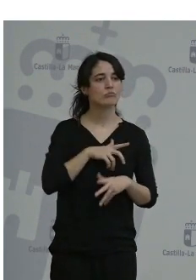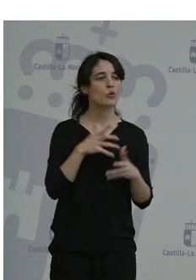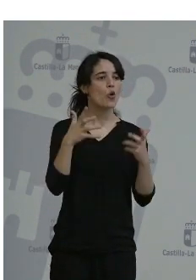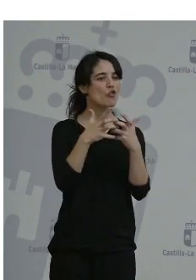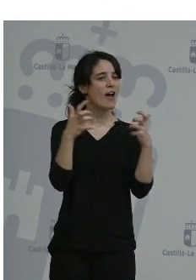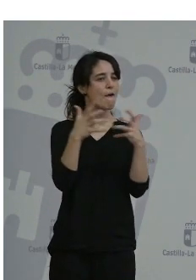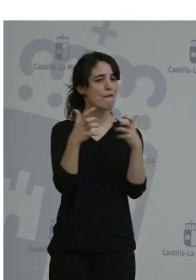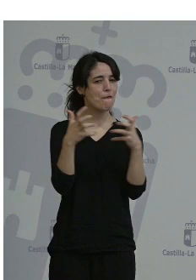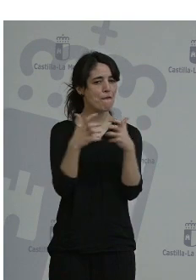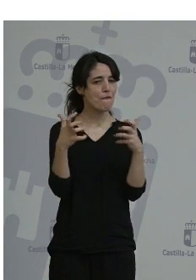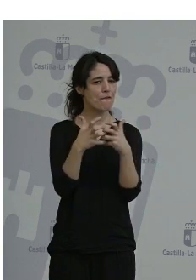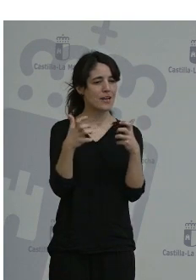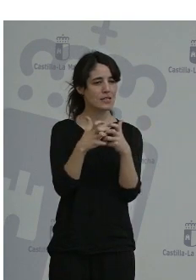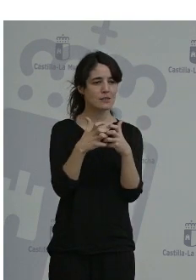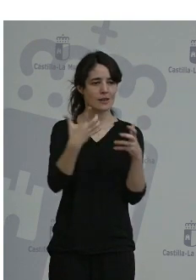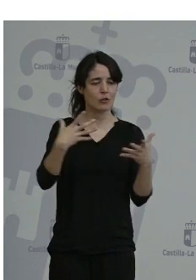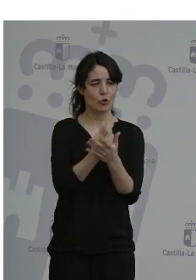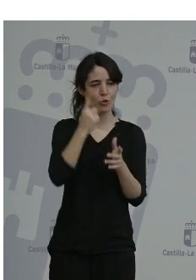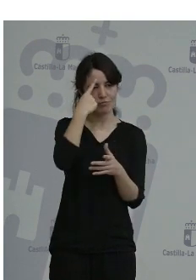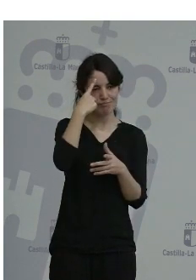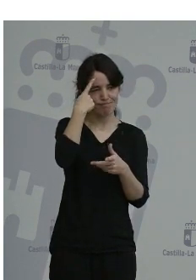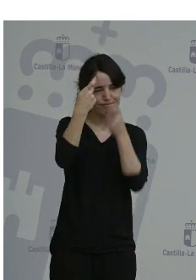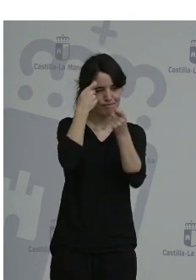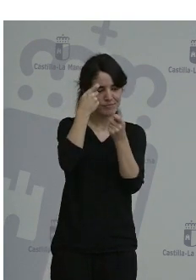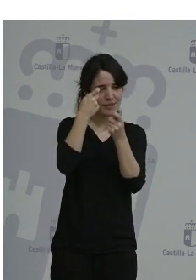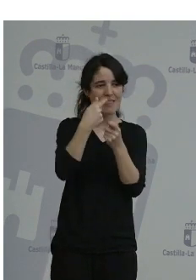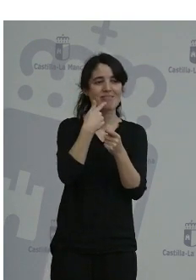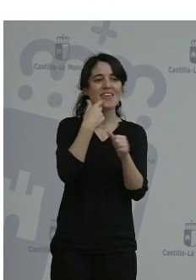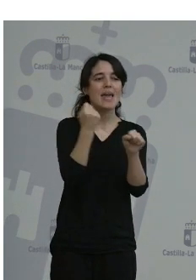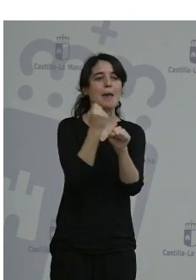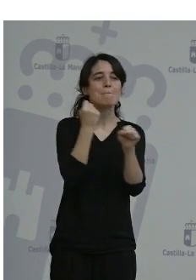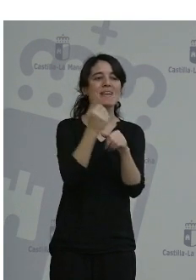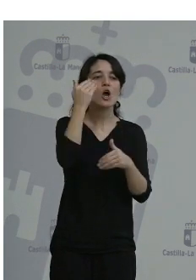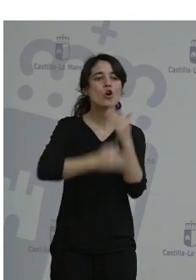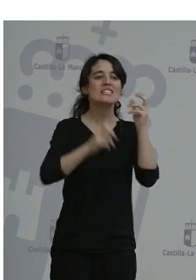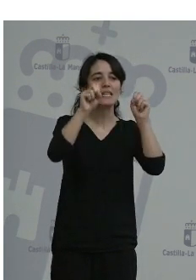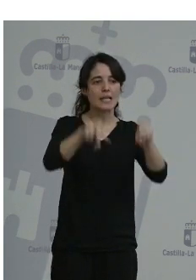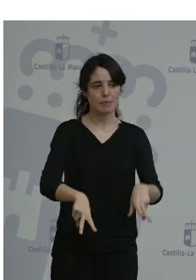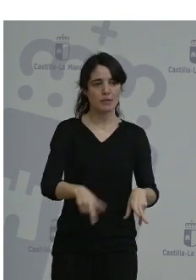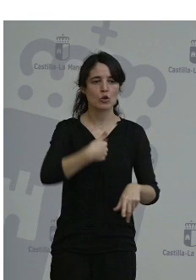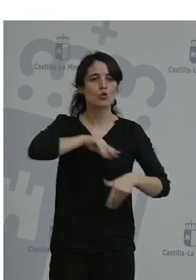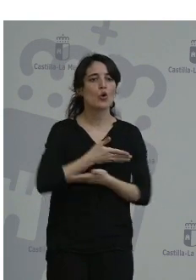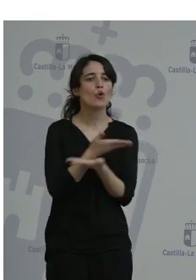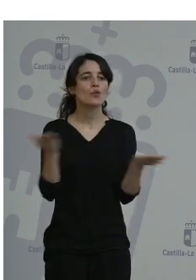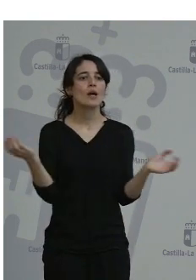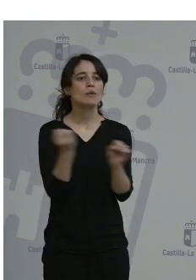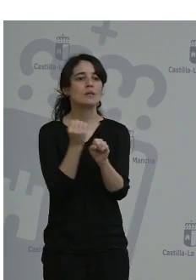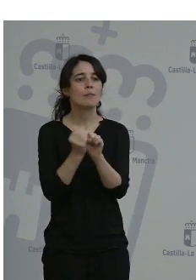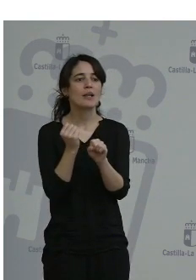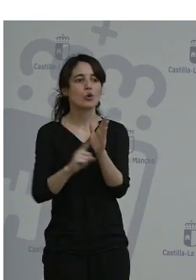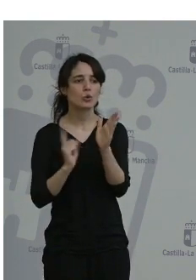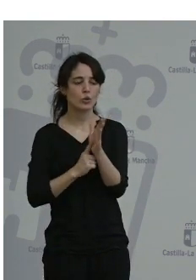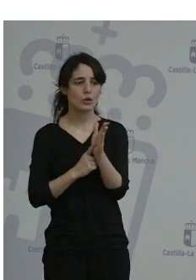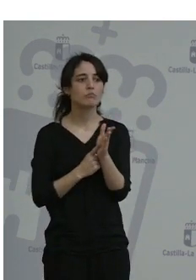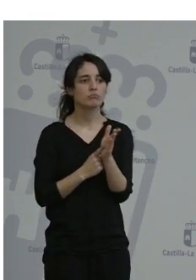que tenemos todos grabado, es empleo sin límites. Nosotros creemos en el empleo total. Es verdad que a ese empleo hay que darle apoyos